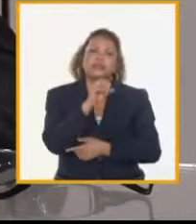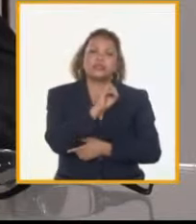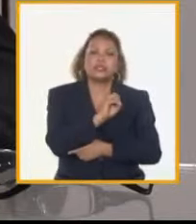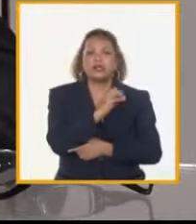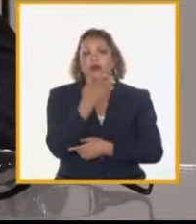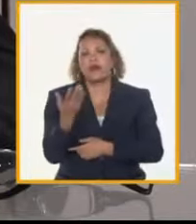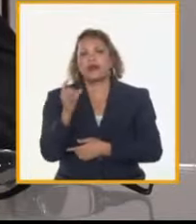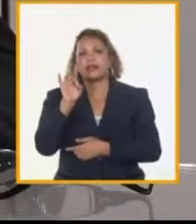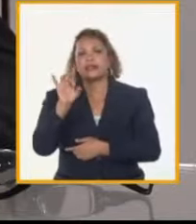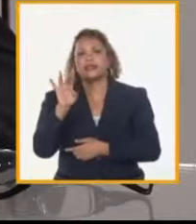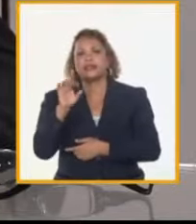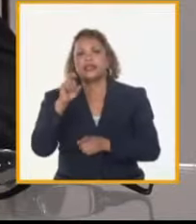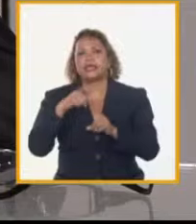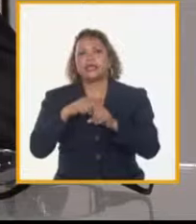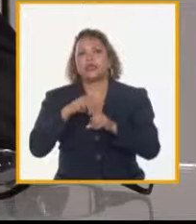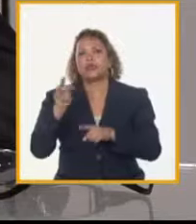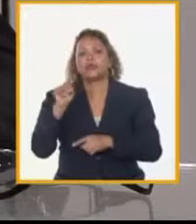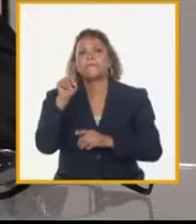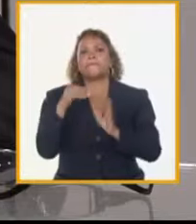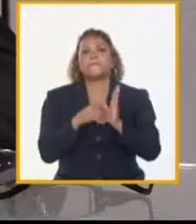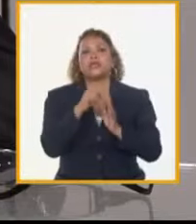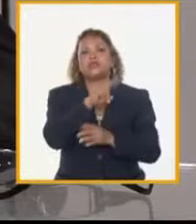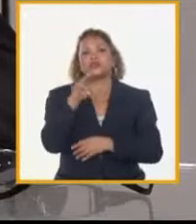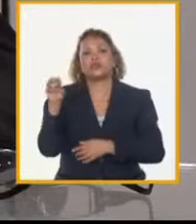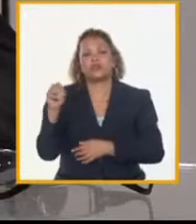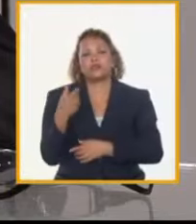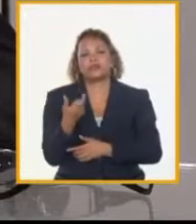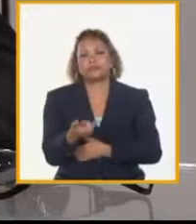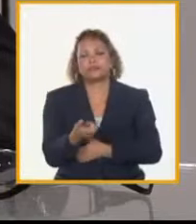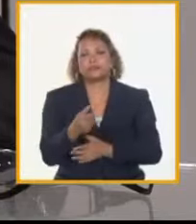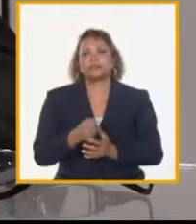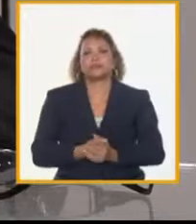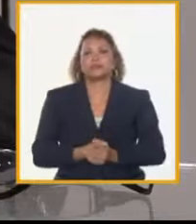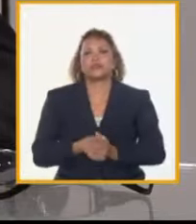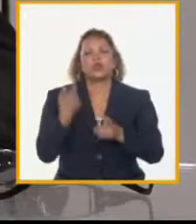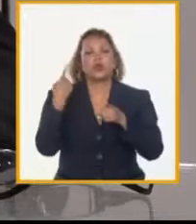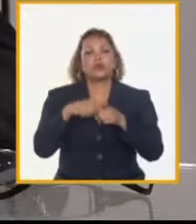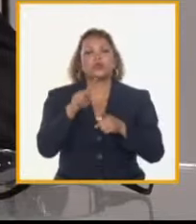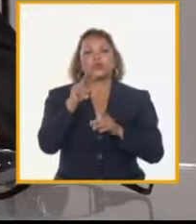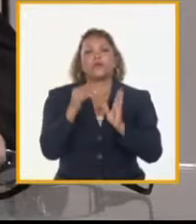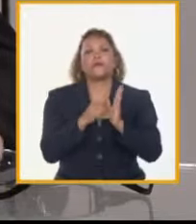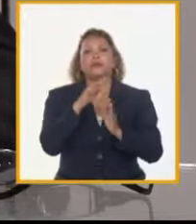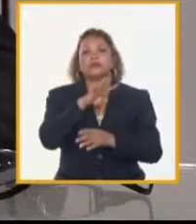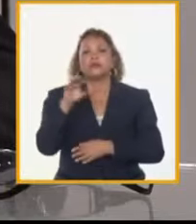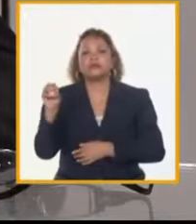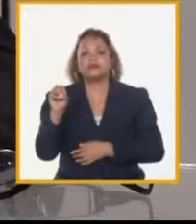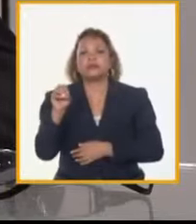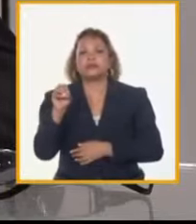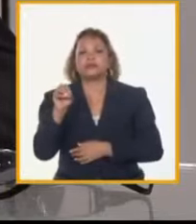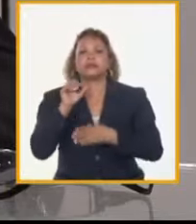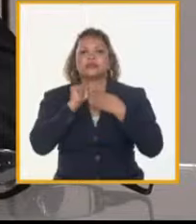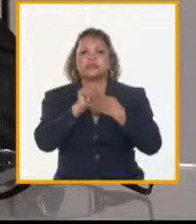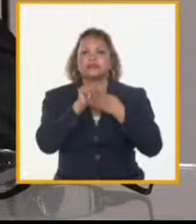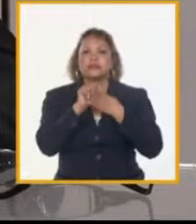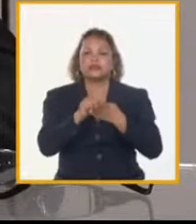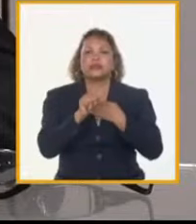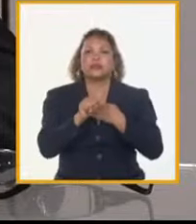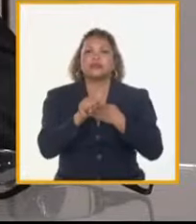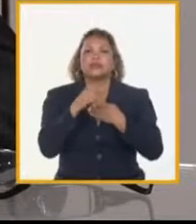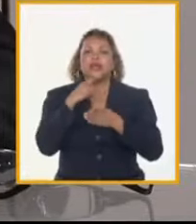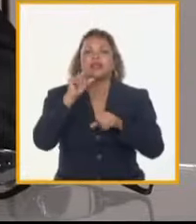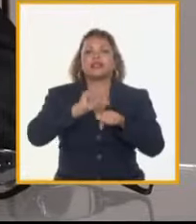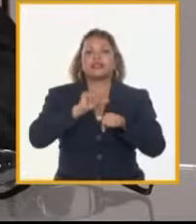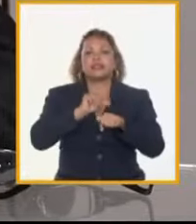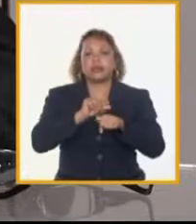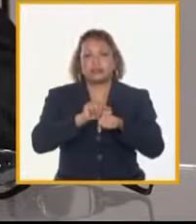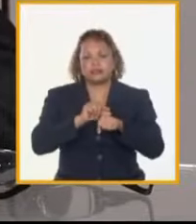a 15 kilómetros, 1.200 pesos. De 0 a 30 kilómetros, son 2.400 pesos. Y está el servicio de taxi, de